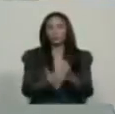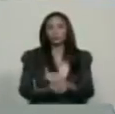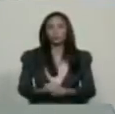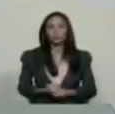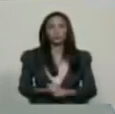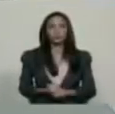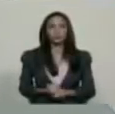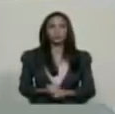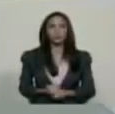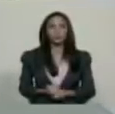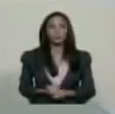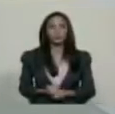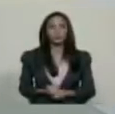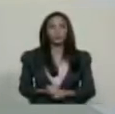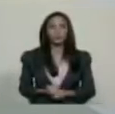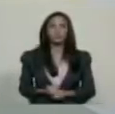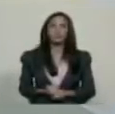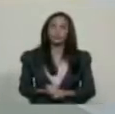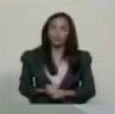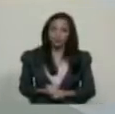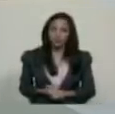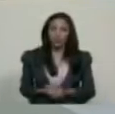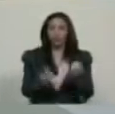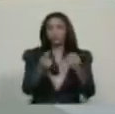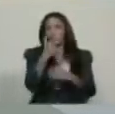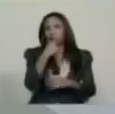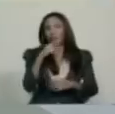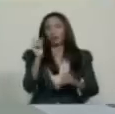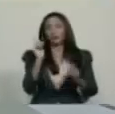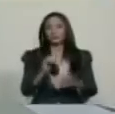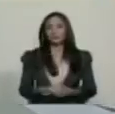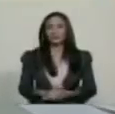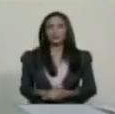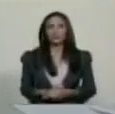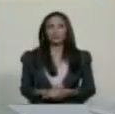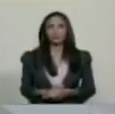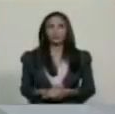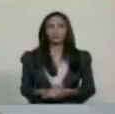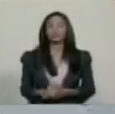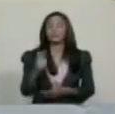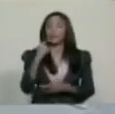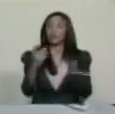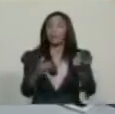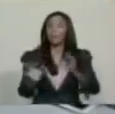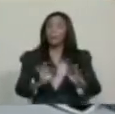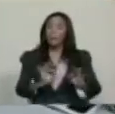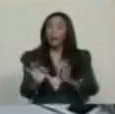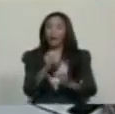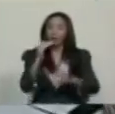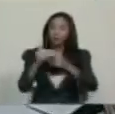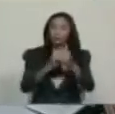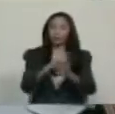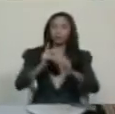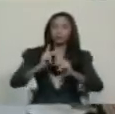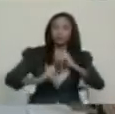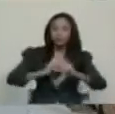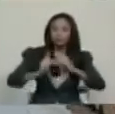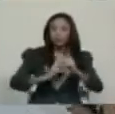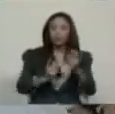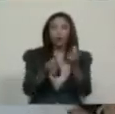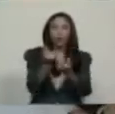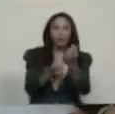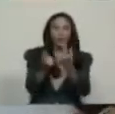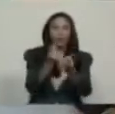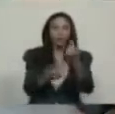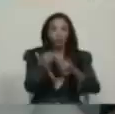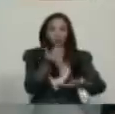No estamos hablando de conchas de ajo. Estamos hablando de que nos estamos preparando para producir recursos y